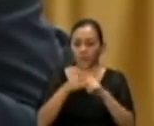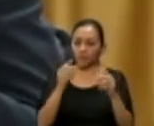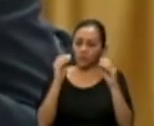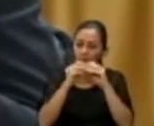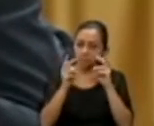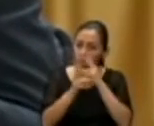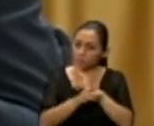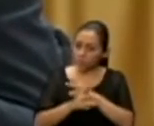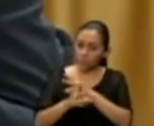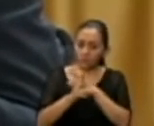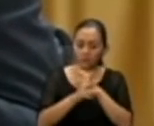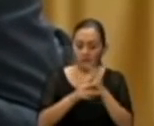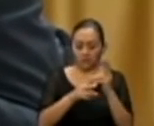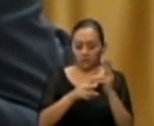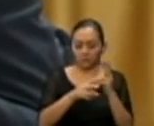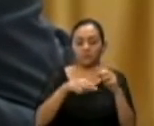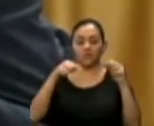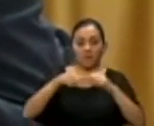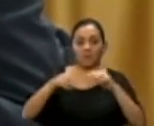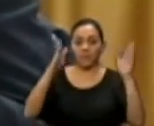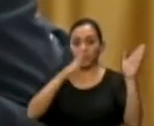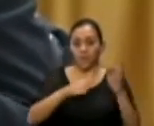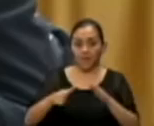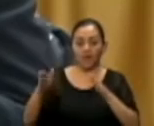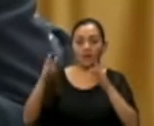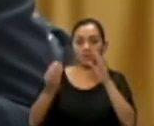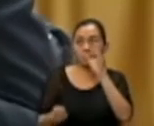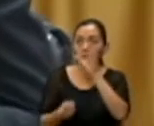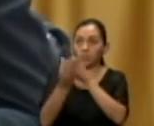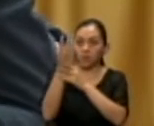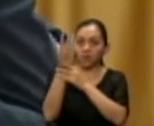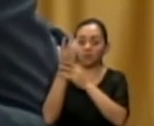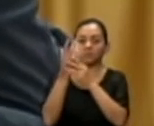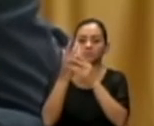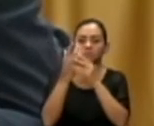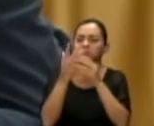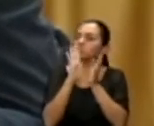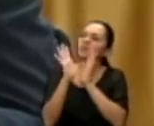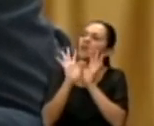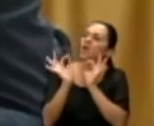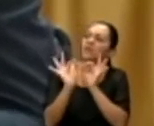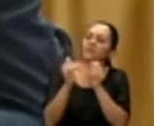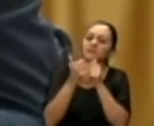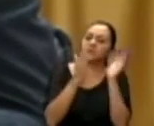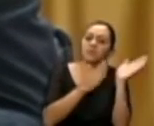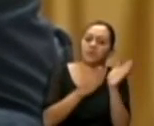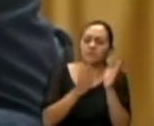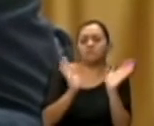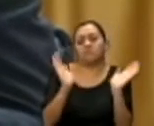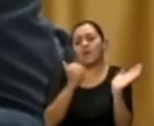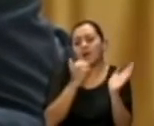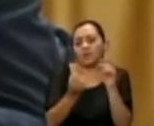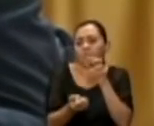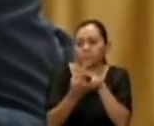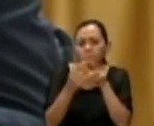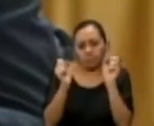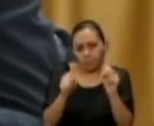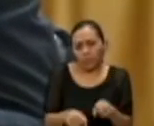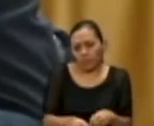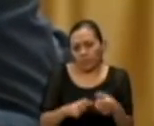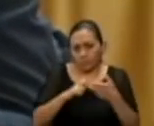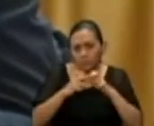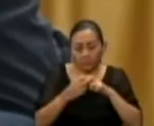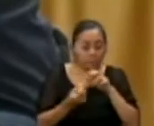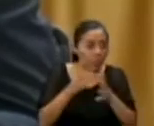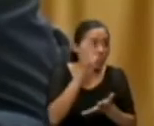creen que por tener planes de contingencia si de russian el cotopaxi no va a pasar nada va a pasar pero obviamente pues